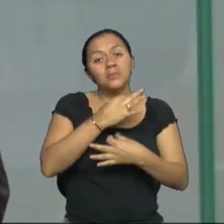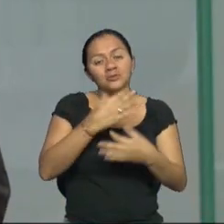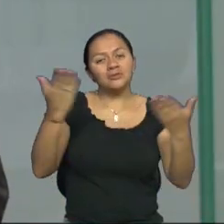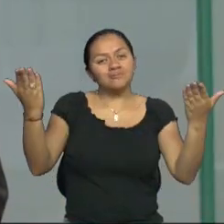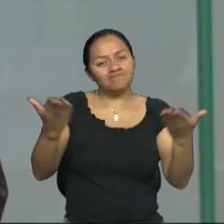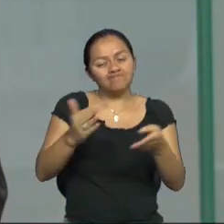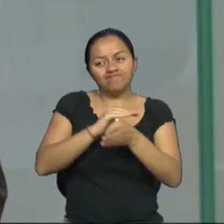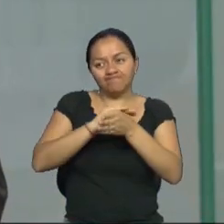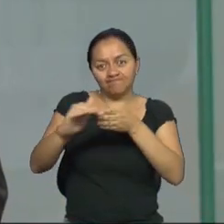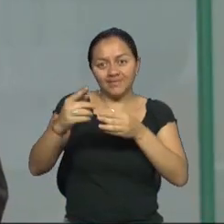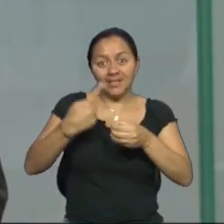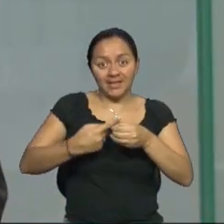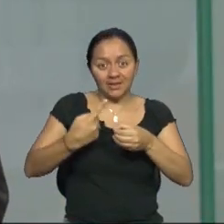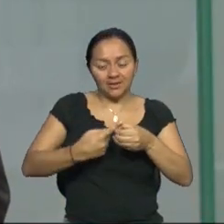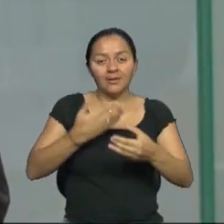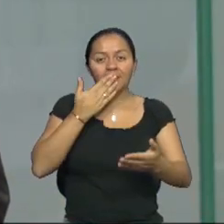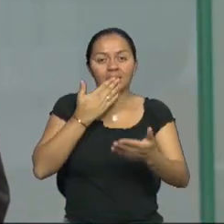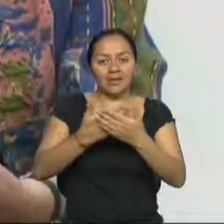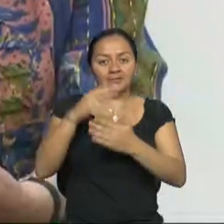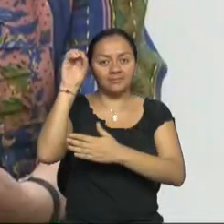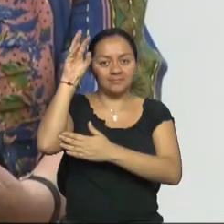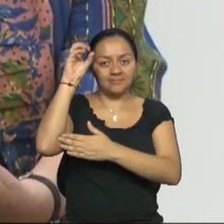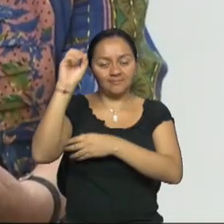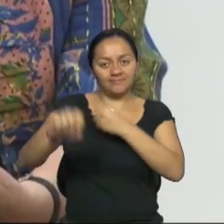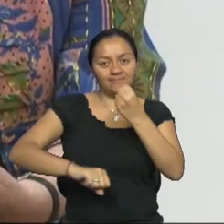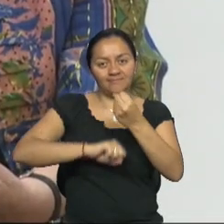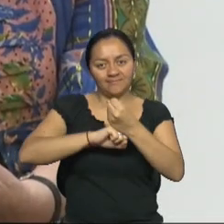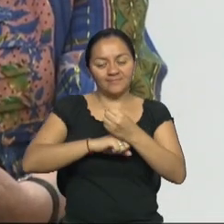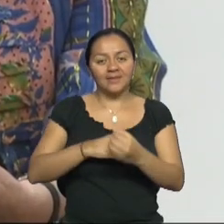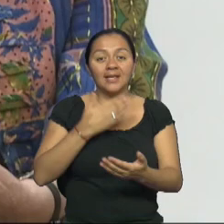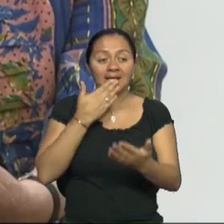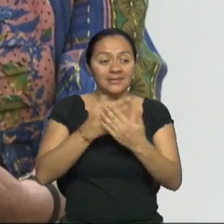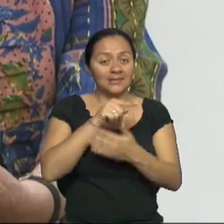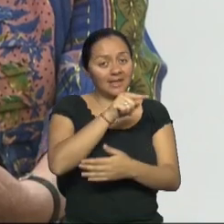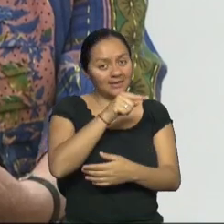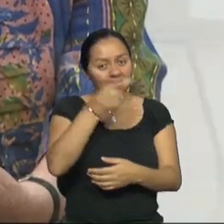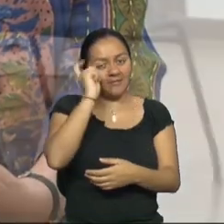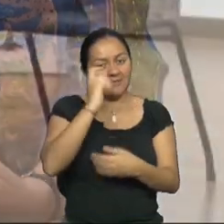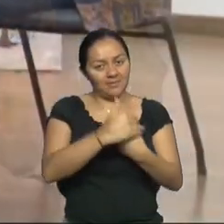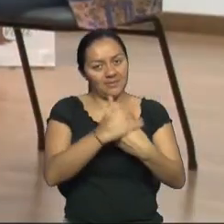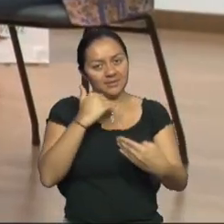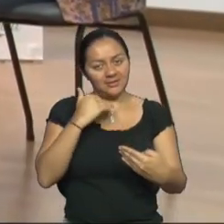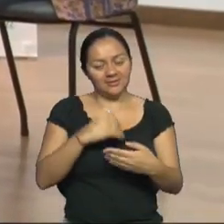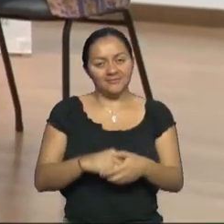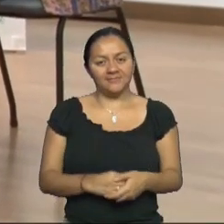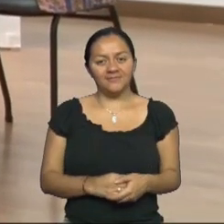Quito, y gracias por todos los aportes que nos has dado. Muchas gracias por la invitación. Un gusto.